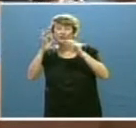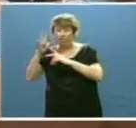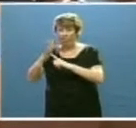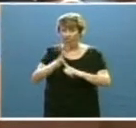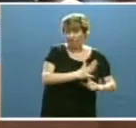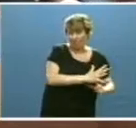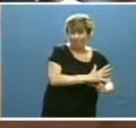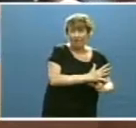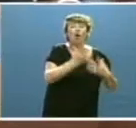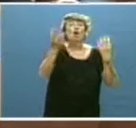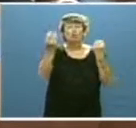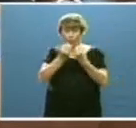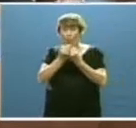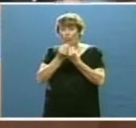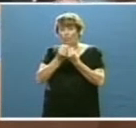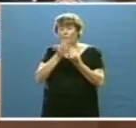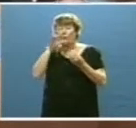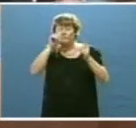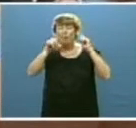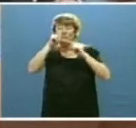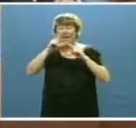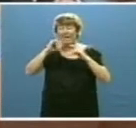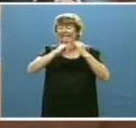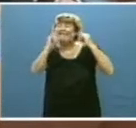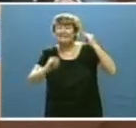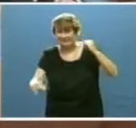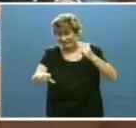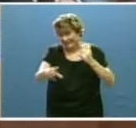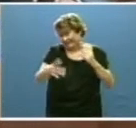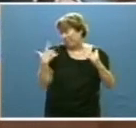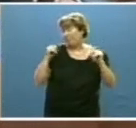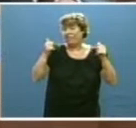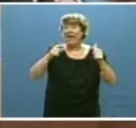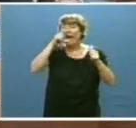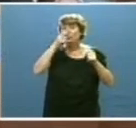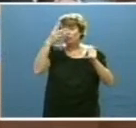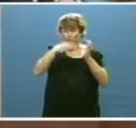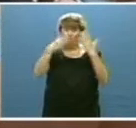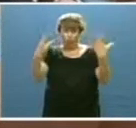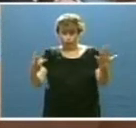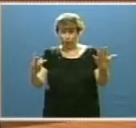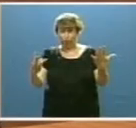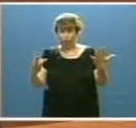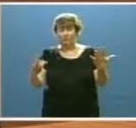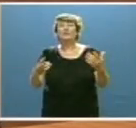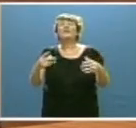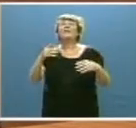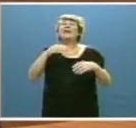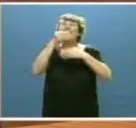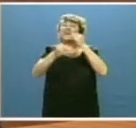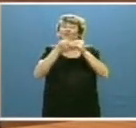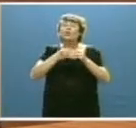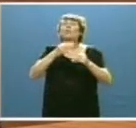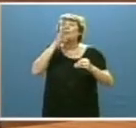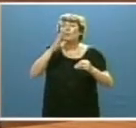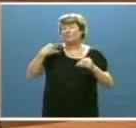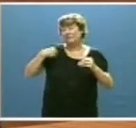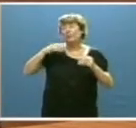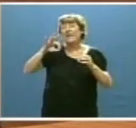con ocasión de la crisis iniciada en el año 2008 diseñada de la mano del tercer